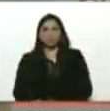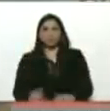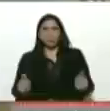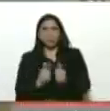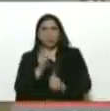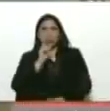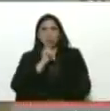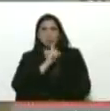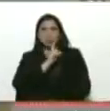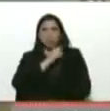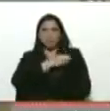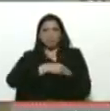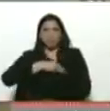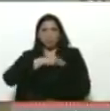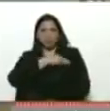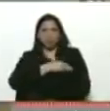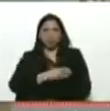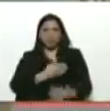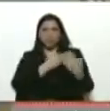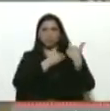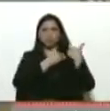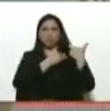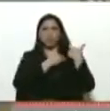nombres, misiones, responsables